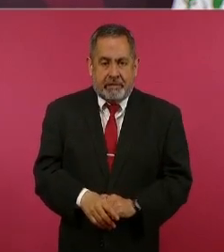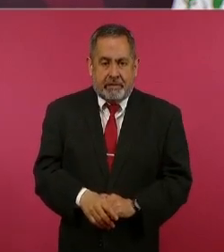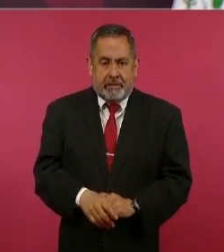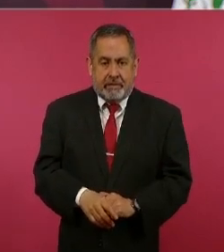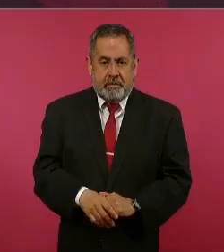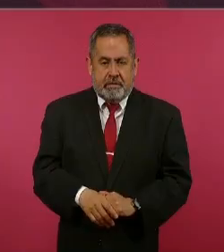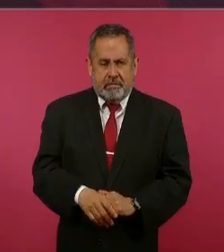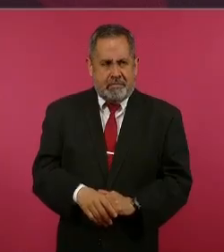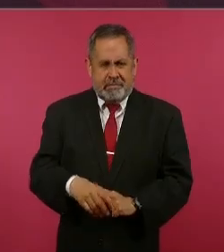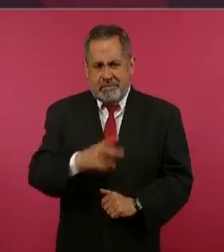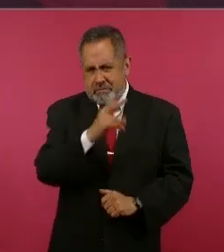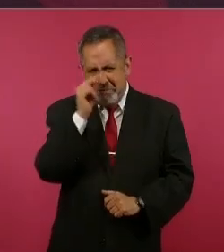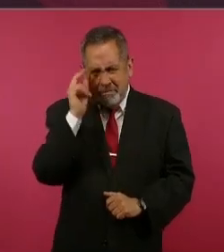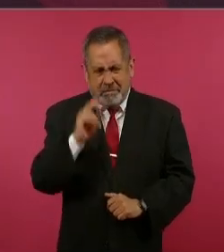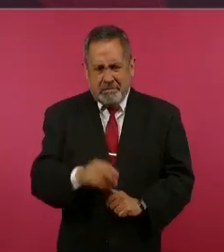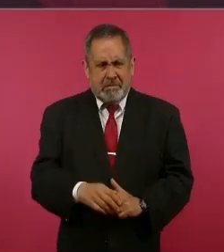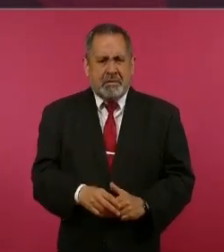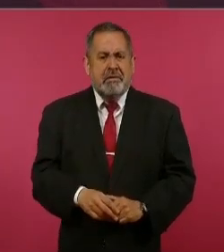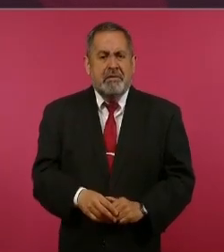Pues no.